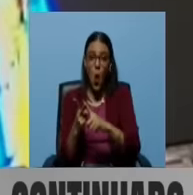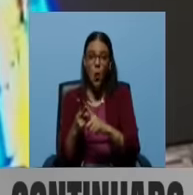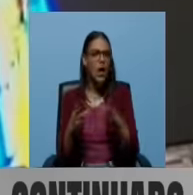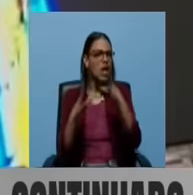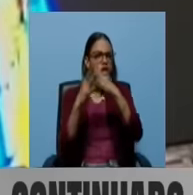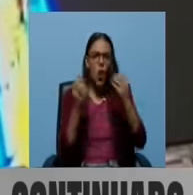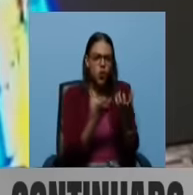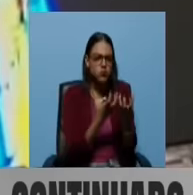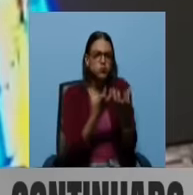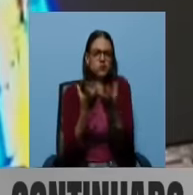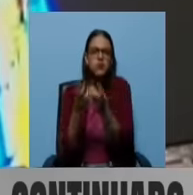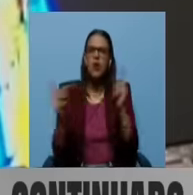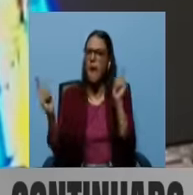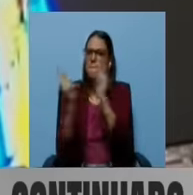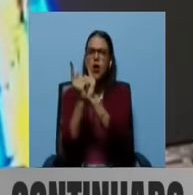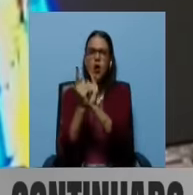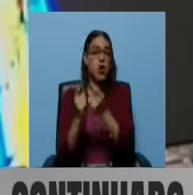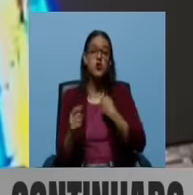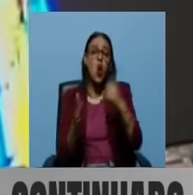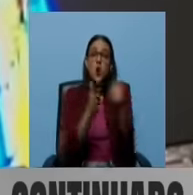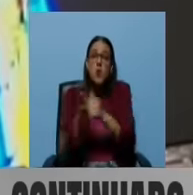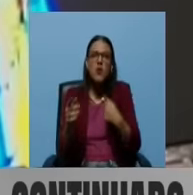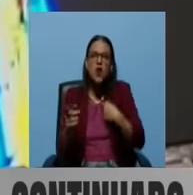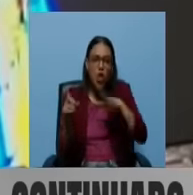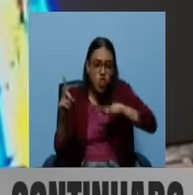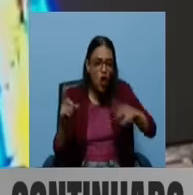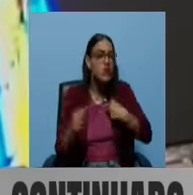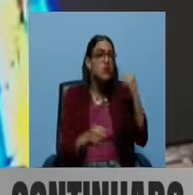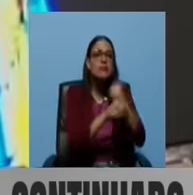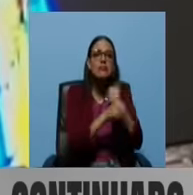fueron para allá a confrontar a la gente. Yo no estaba, yo estaba trabajando, pues.